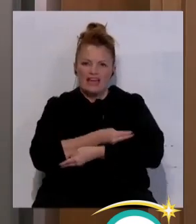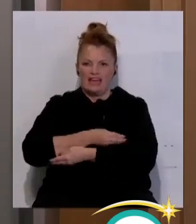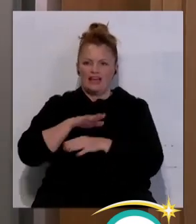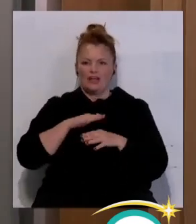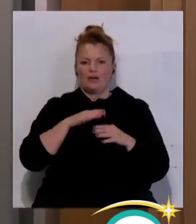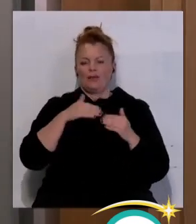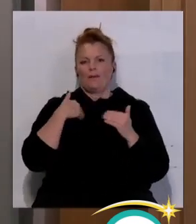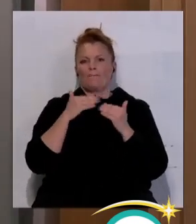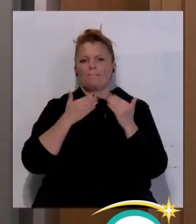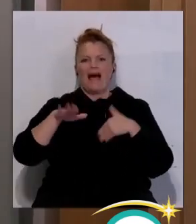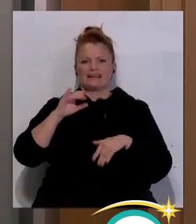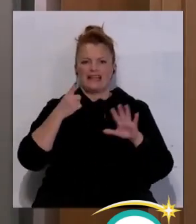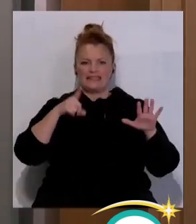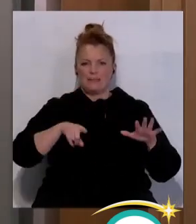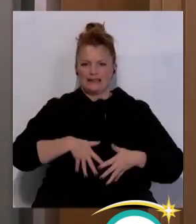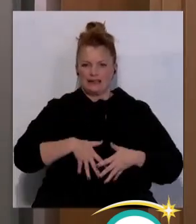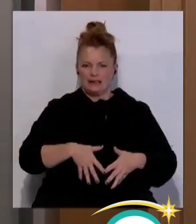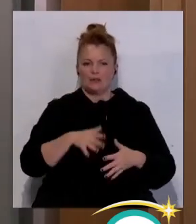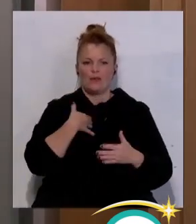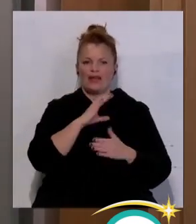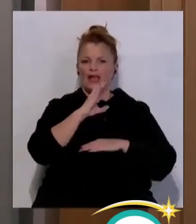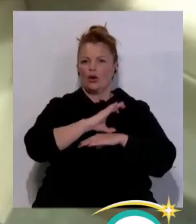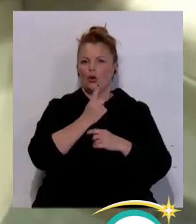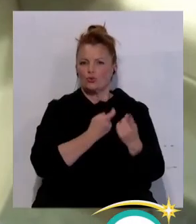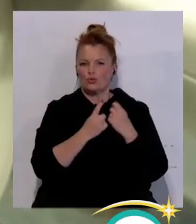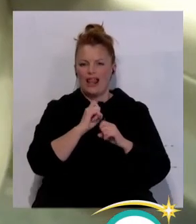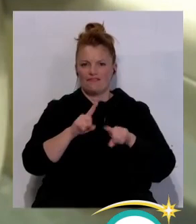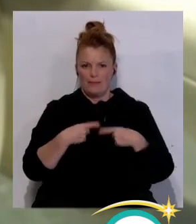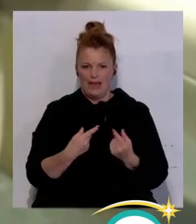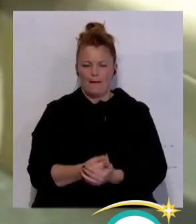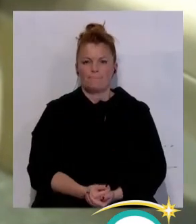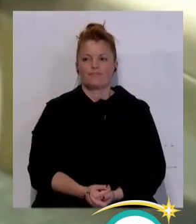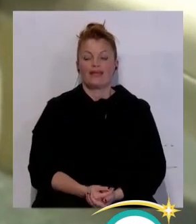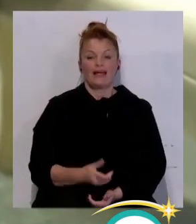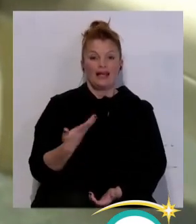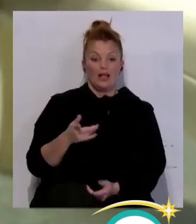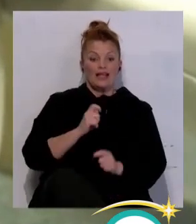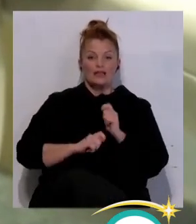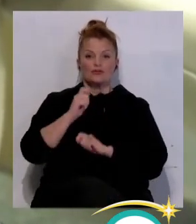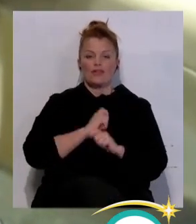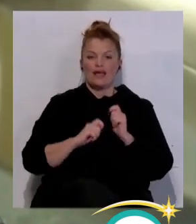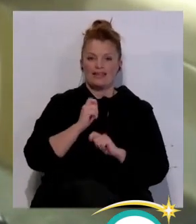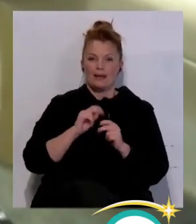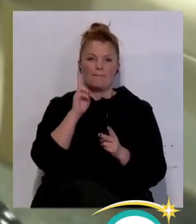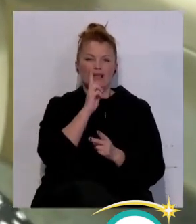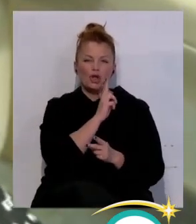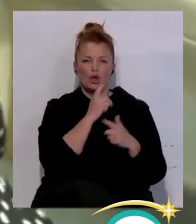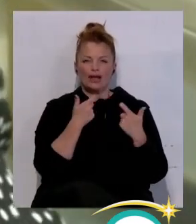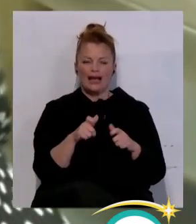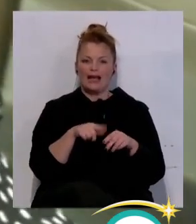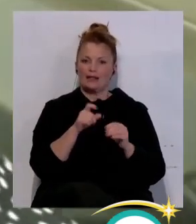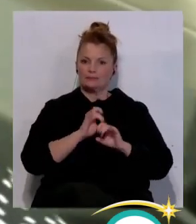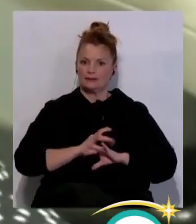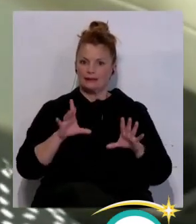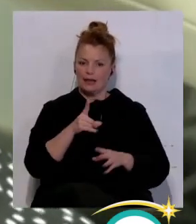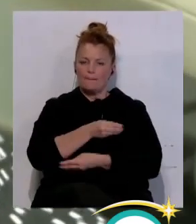6 meses de gestación, ¿no? Y lo podrán consultar la familia. No obstante, desde la Asociación Matrioscas aclaran que